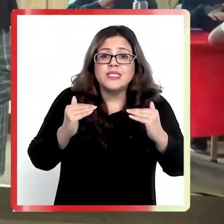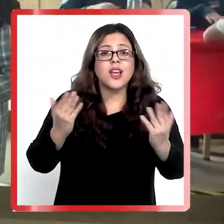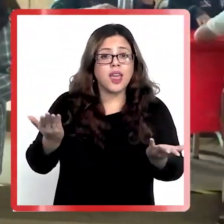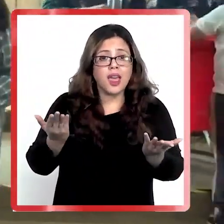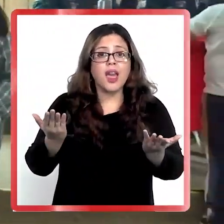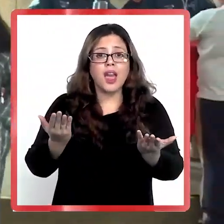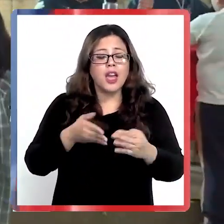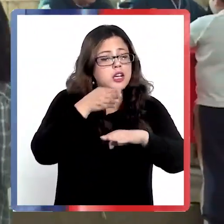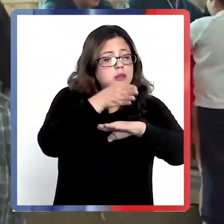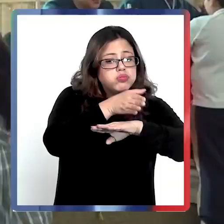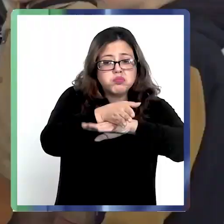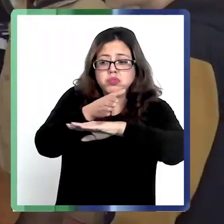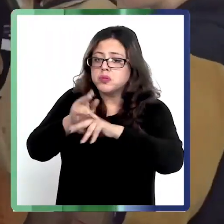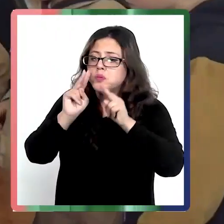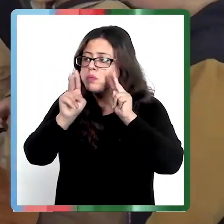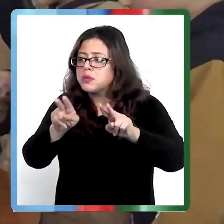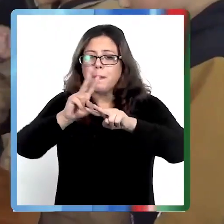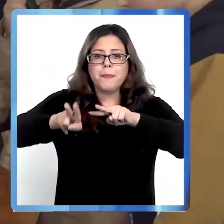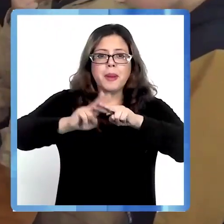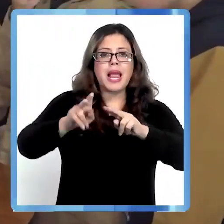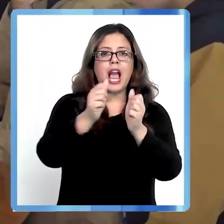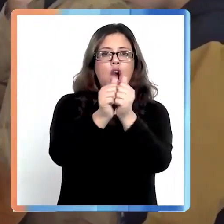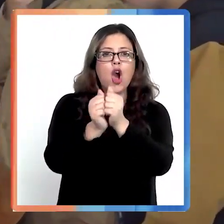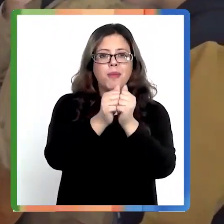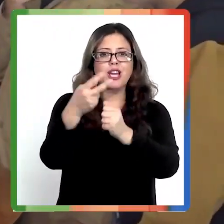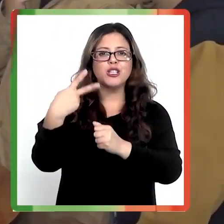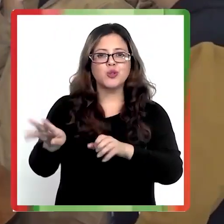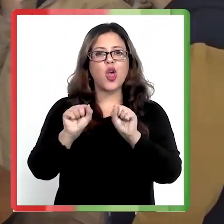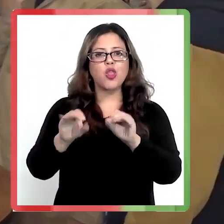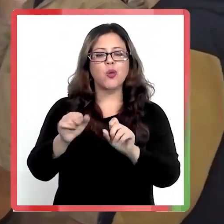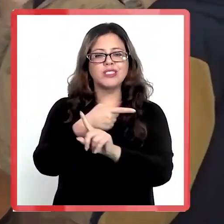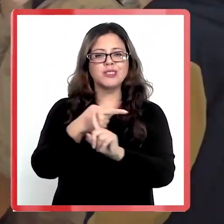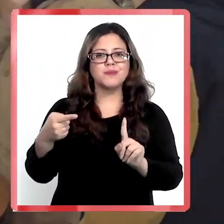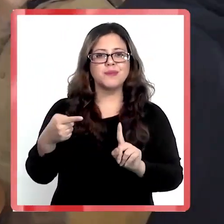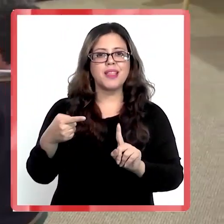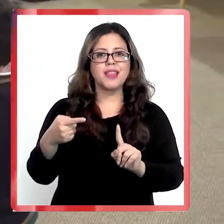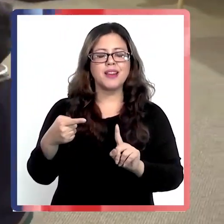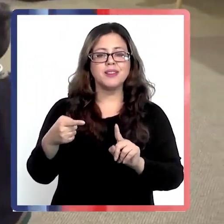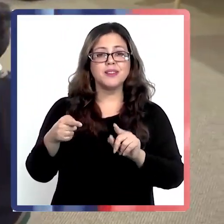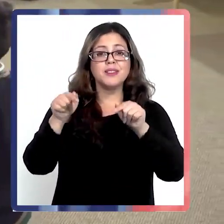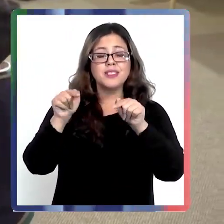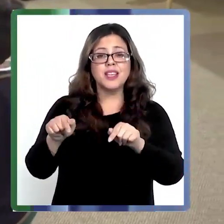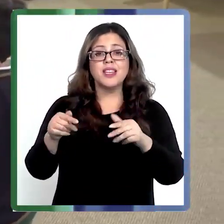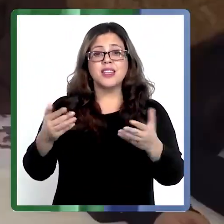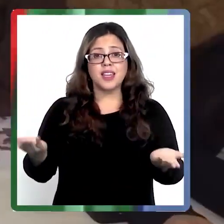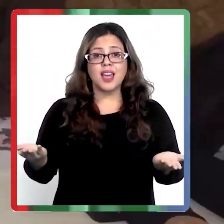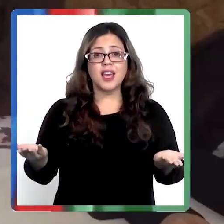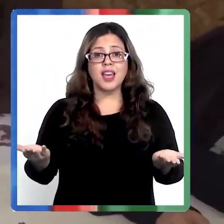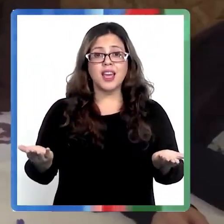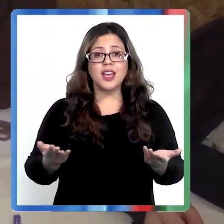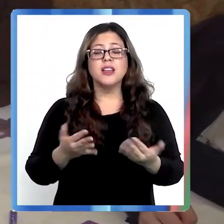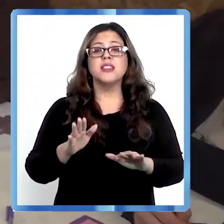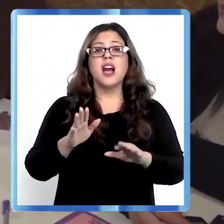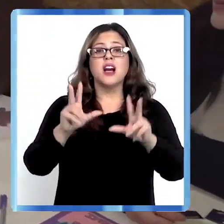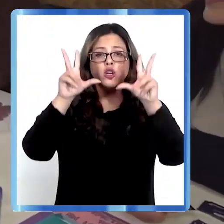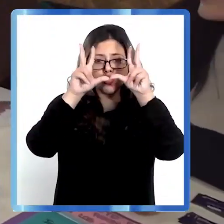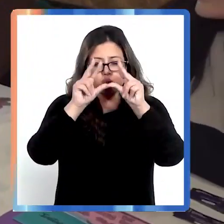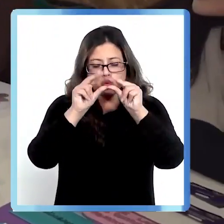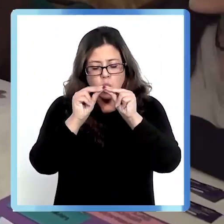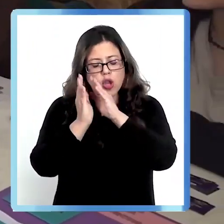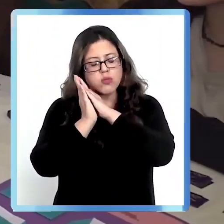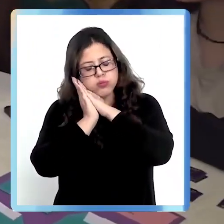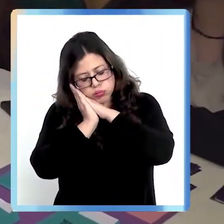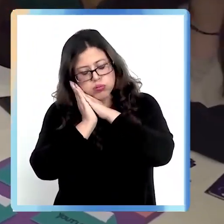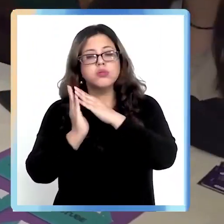pequeños pudieron recorrer los stands preparados por sus compañeros de educación media, que se distribuyeron en higiene del